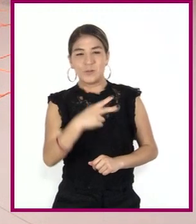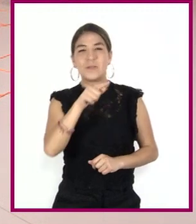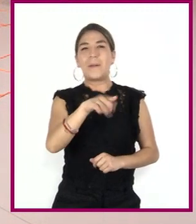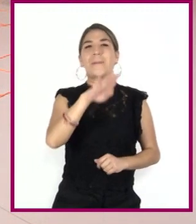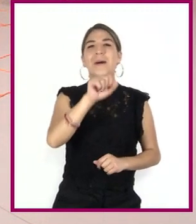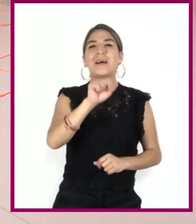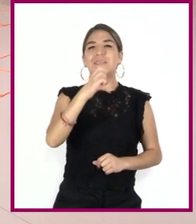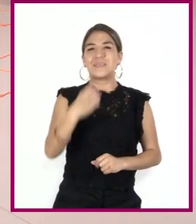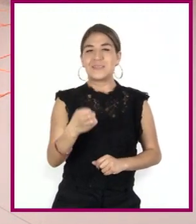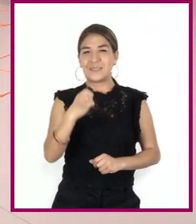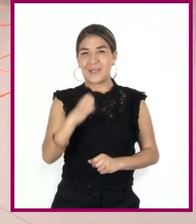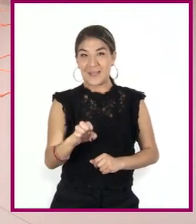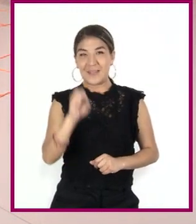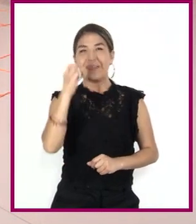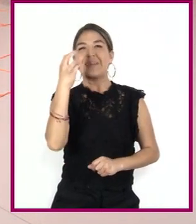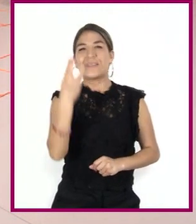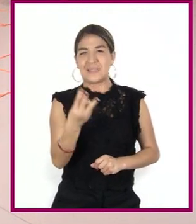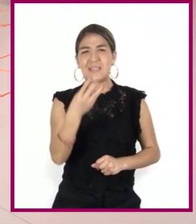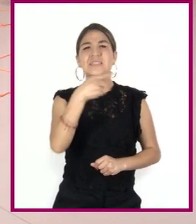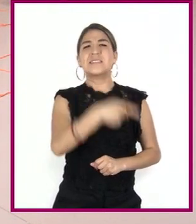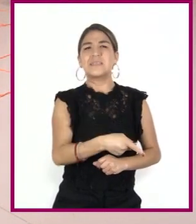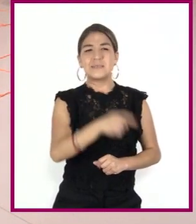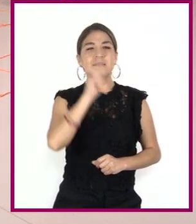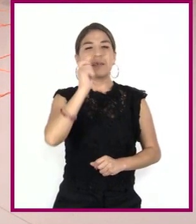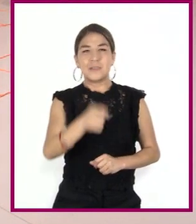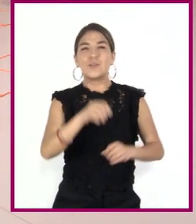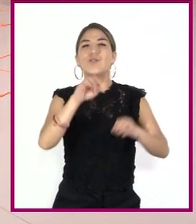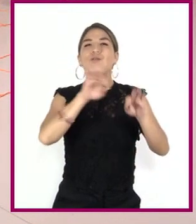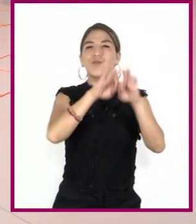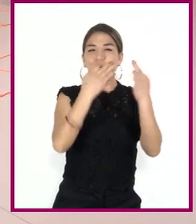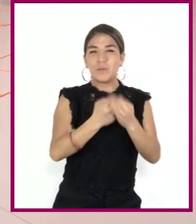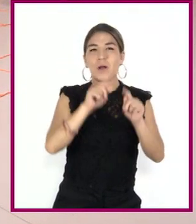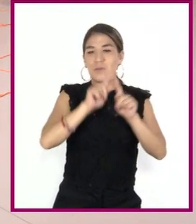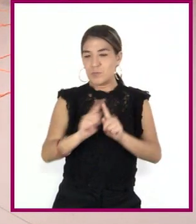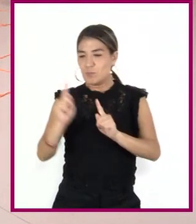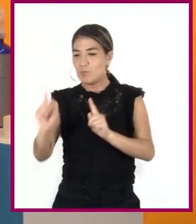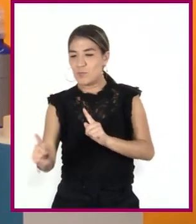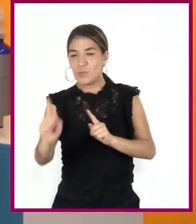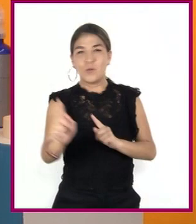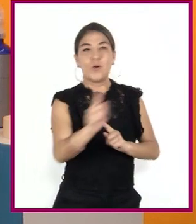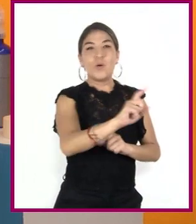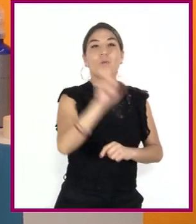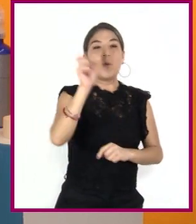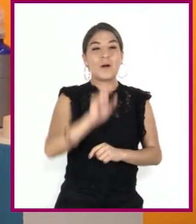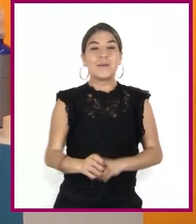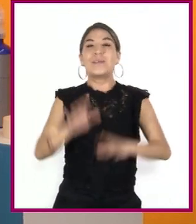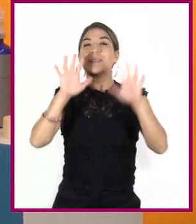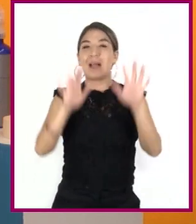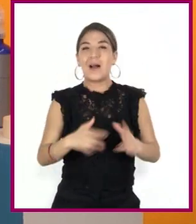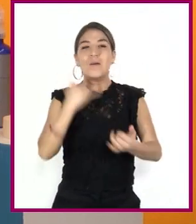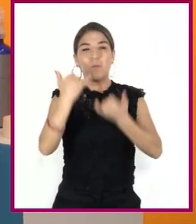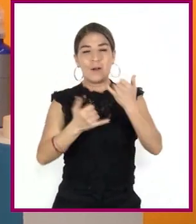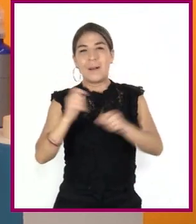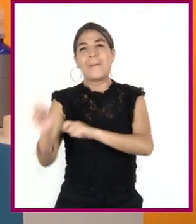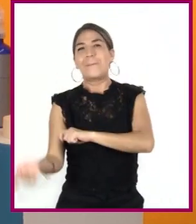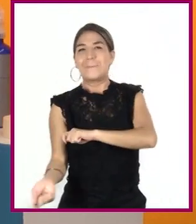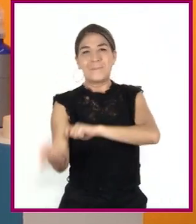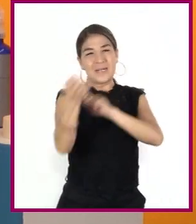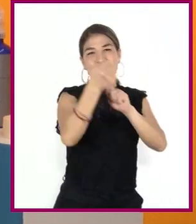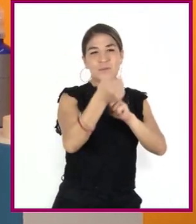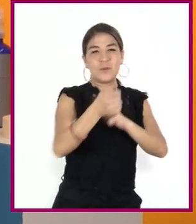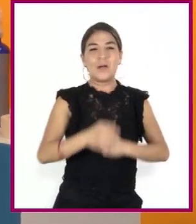3. Ese es el sentido en el que van a tener que avanzar cuando se juega el béisbol.